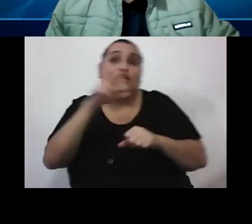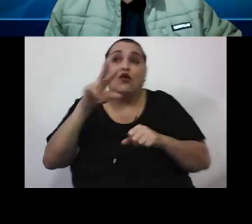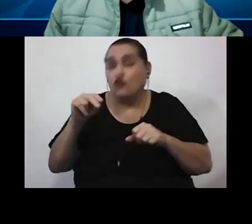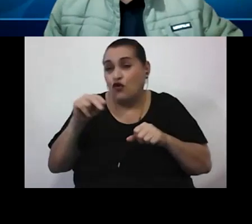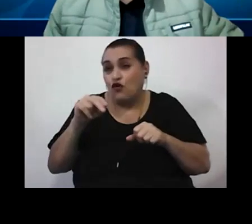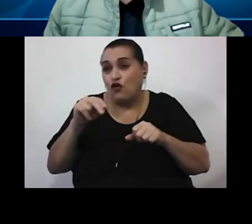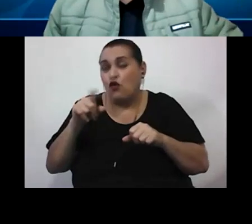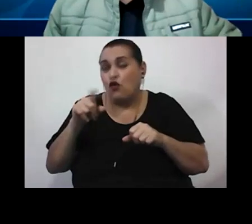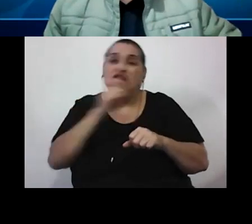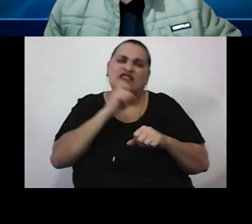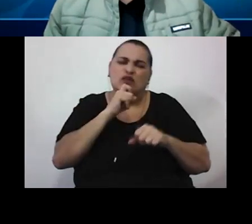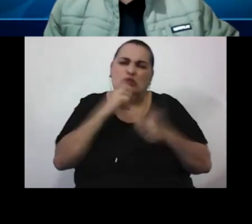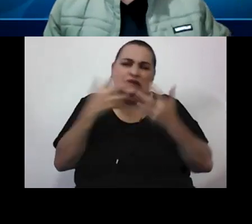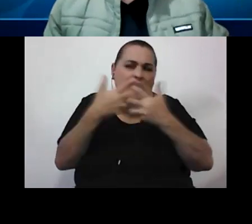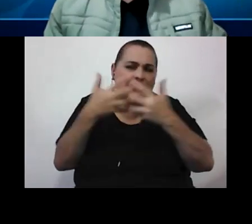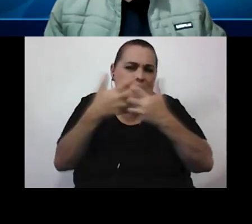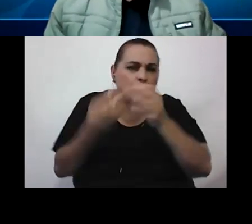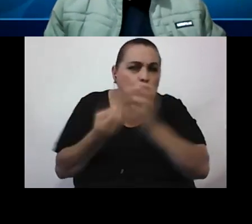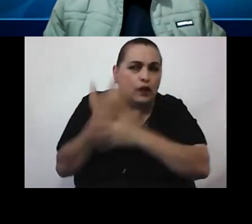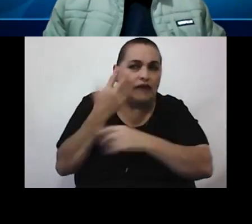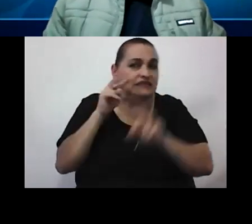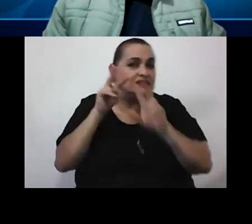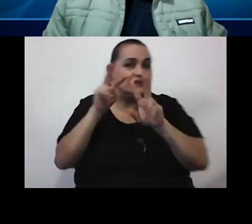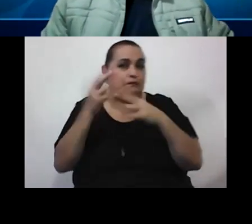para adaptarse a las nuevas expectativas.